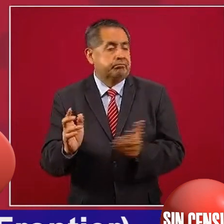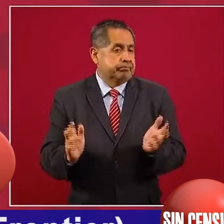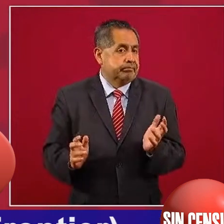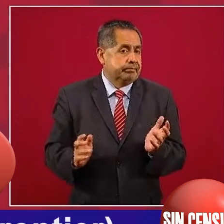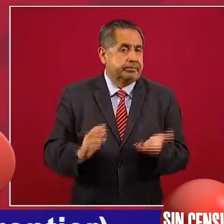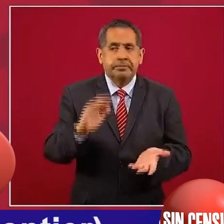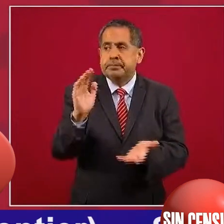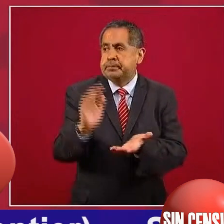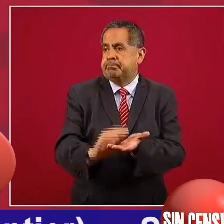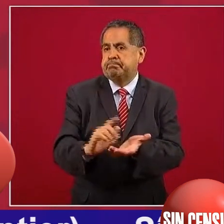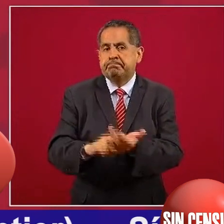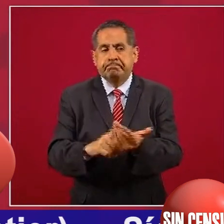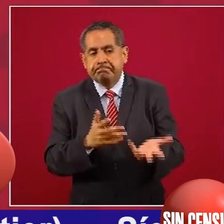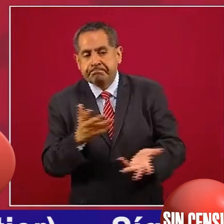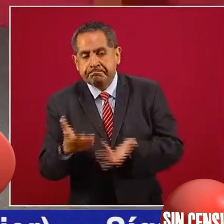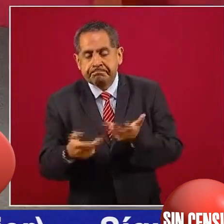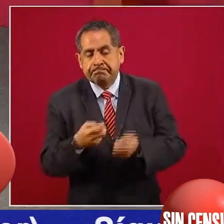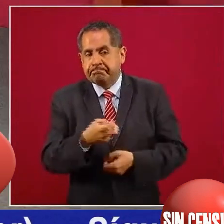se redujo